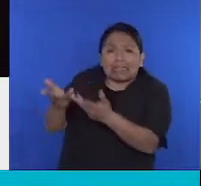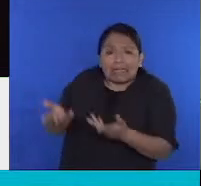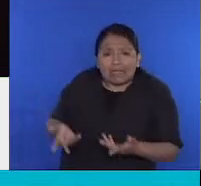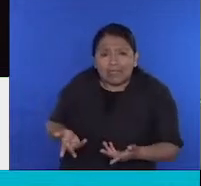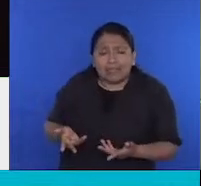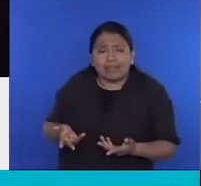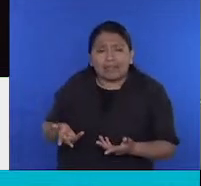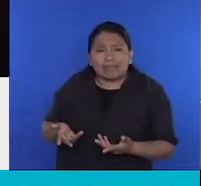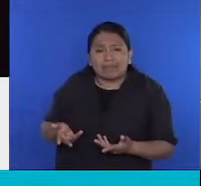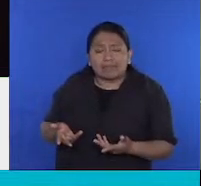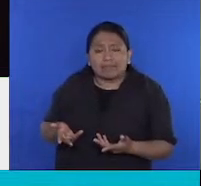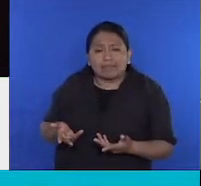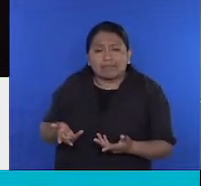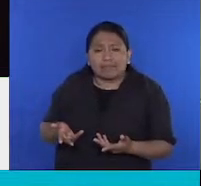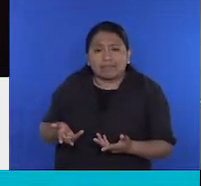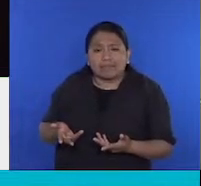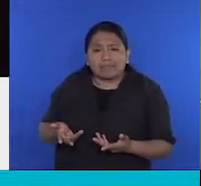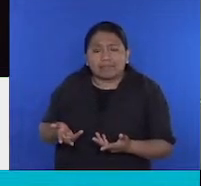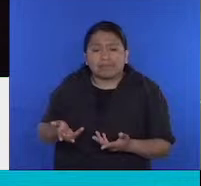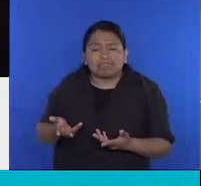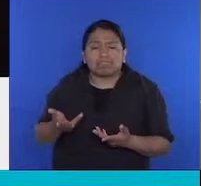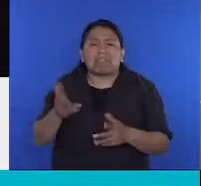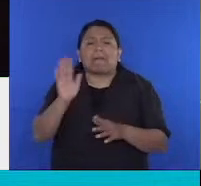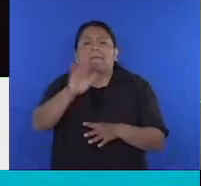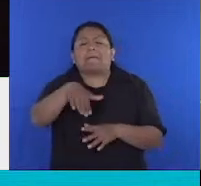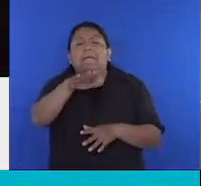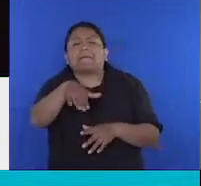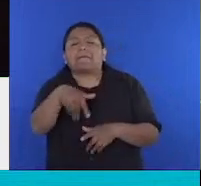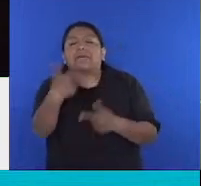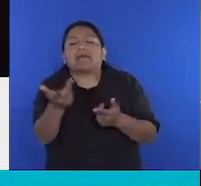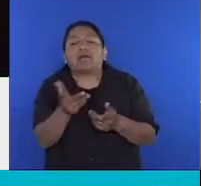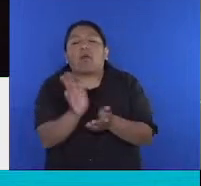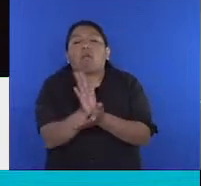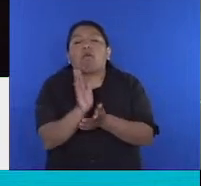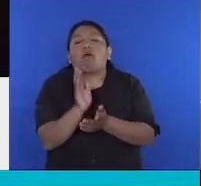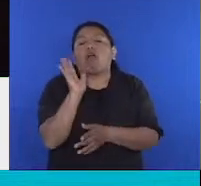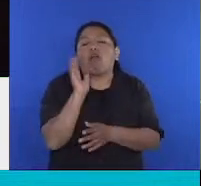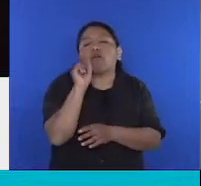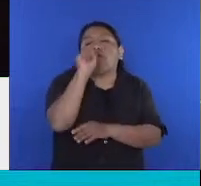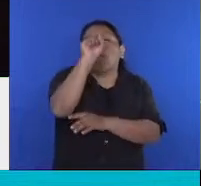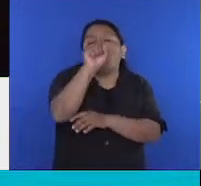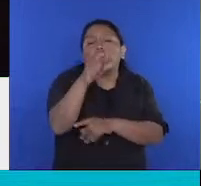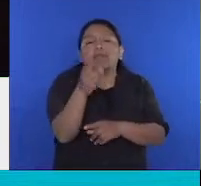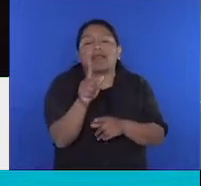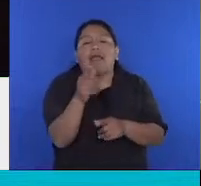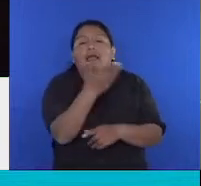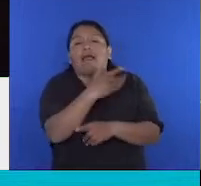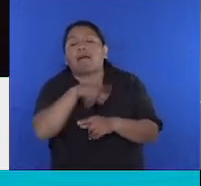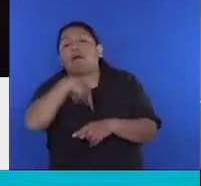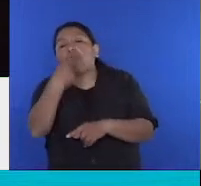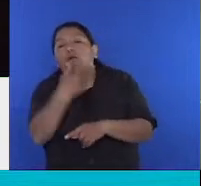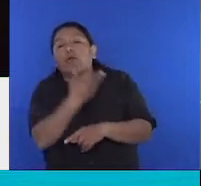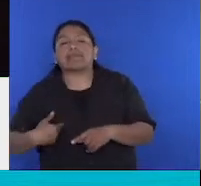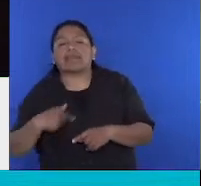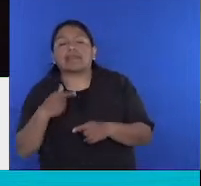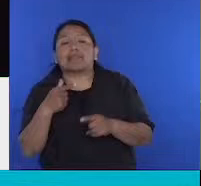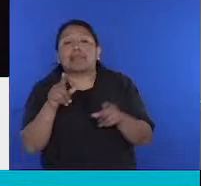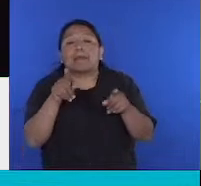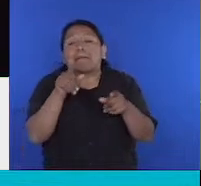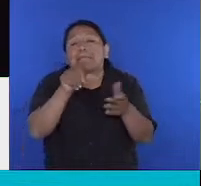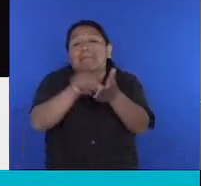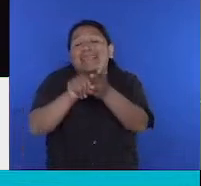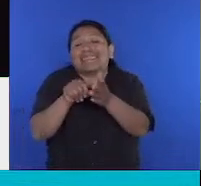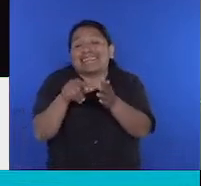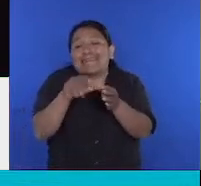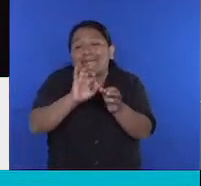que descalifique y trate de comunistas a presidentes de países hermanos, que además son nuestros principales